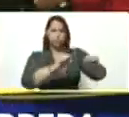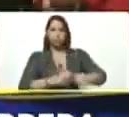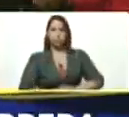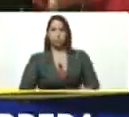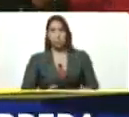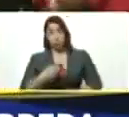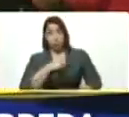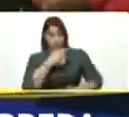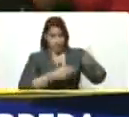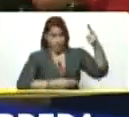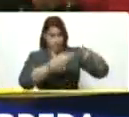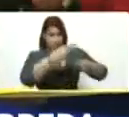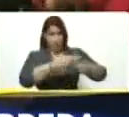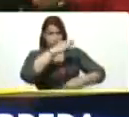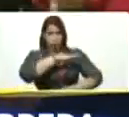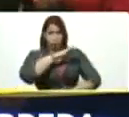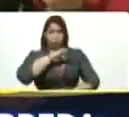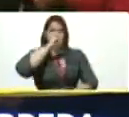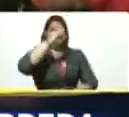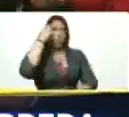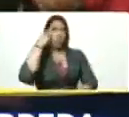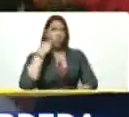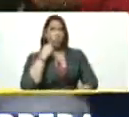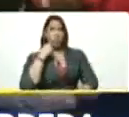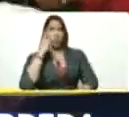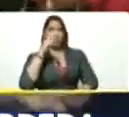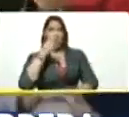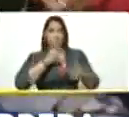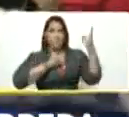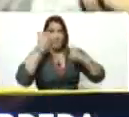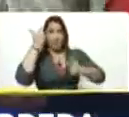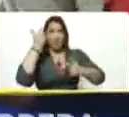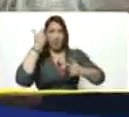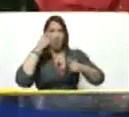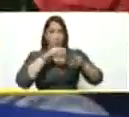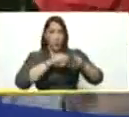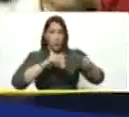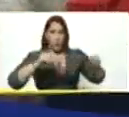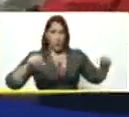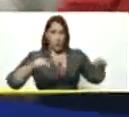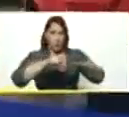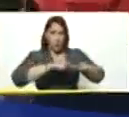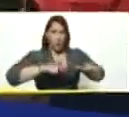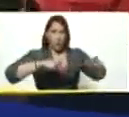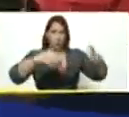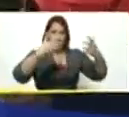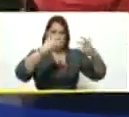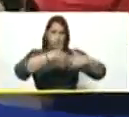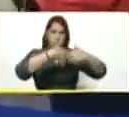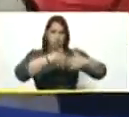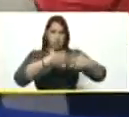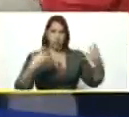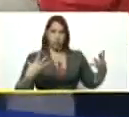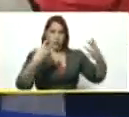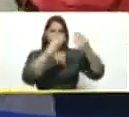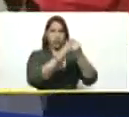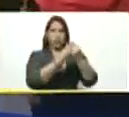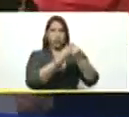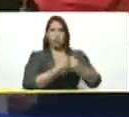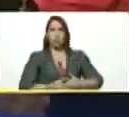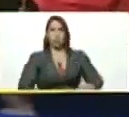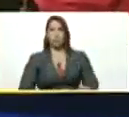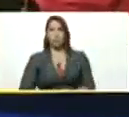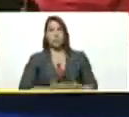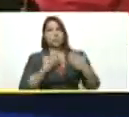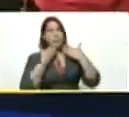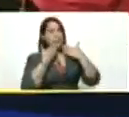Vamos a construir el socialismo bolivariano y chavista desde el territorio, desde la fábrica, juntos y juntas.